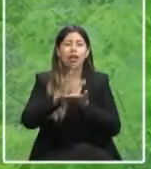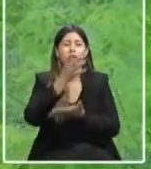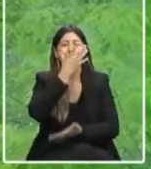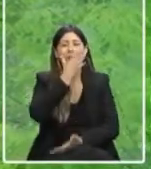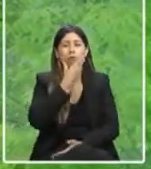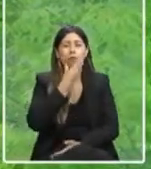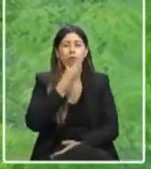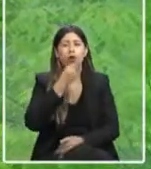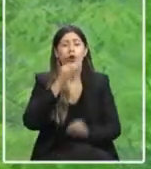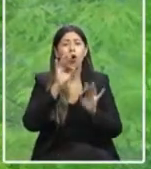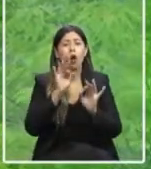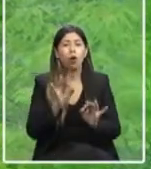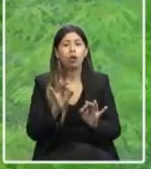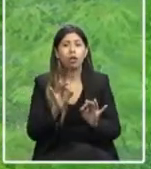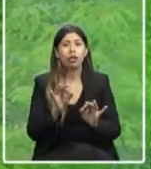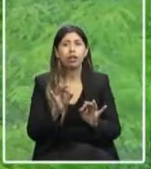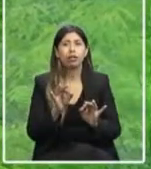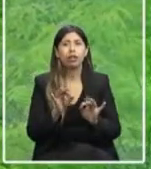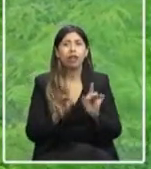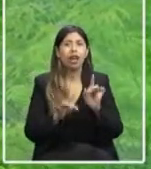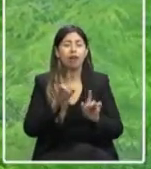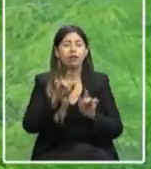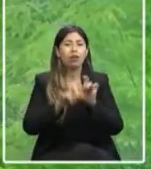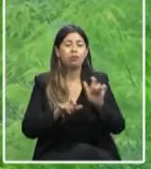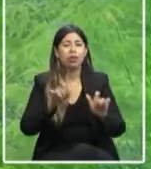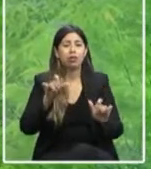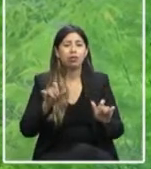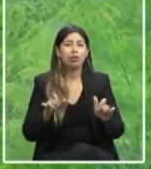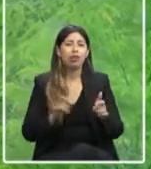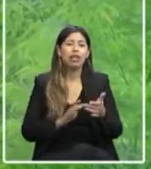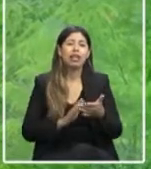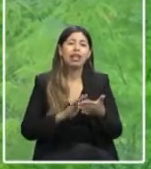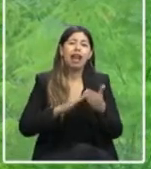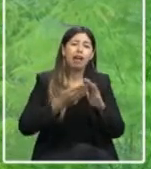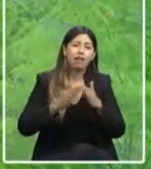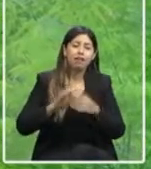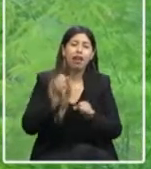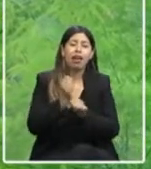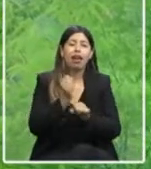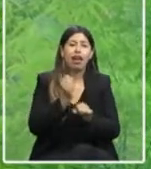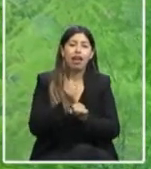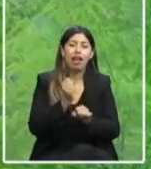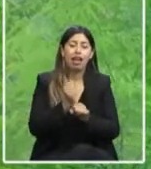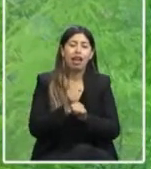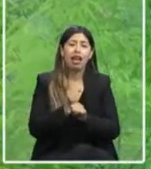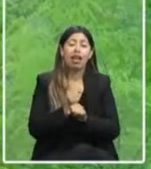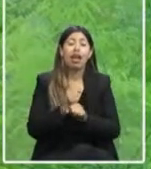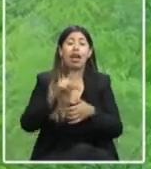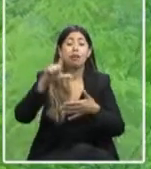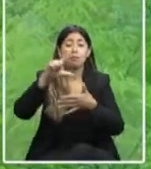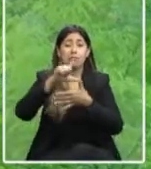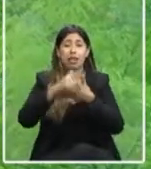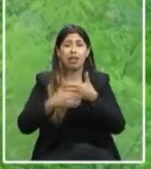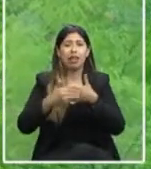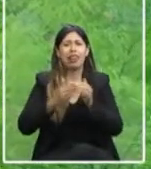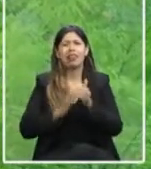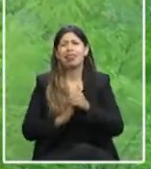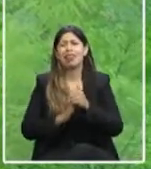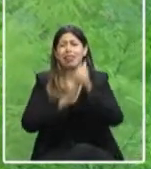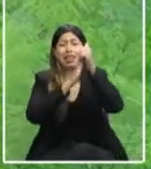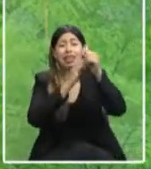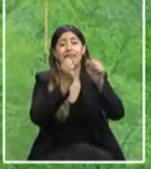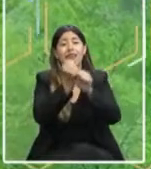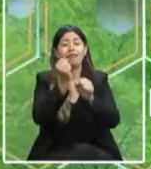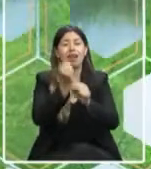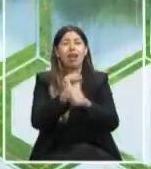de gente en campo que está trabajando en comunidades. América Latina es líder trabajando